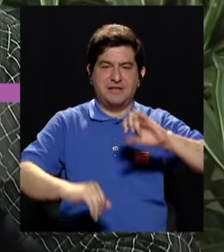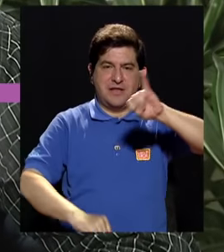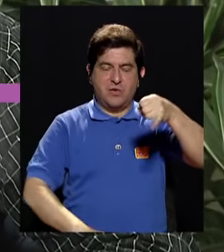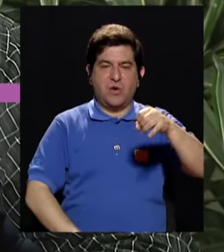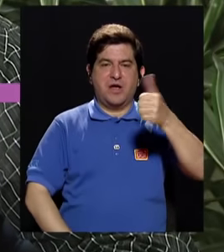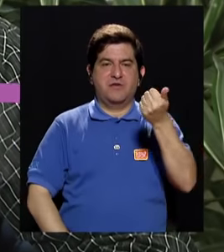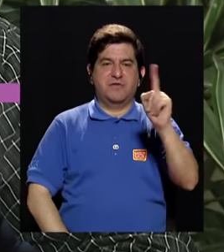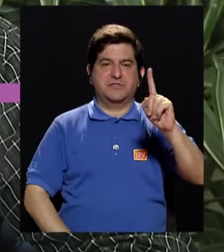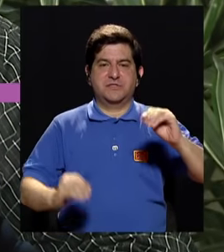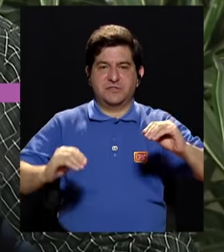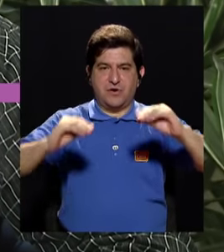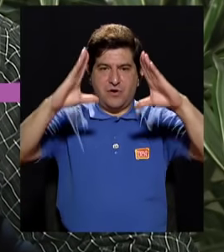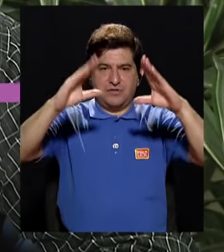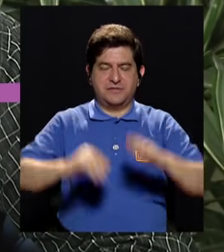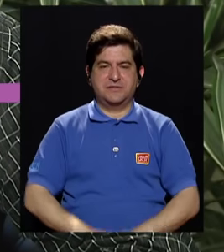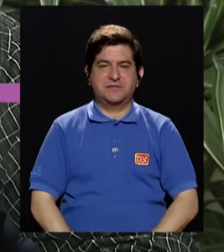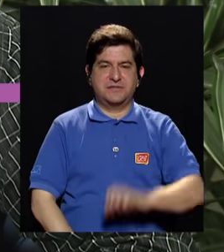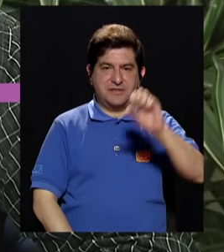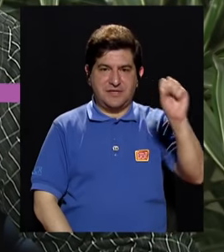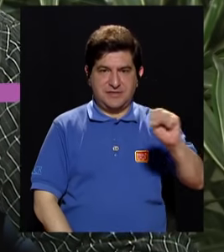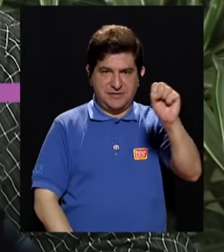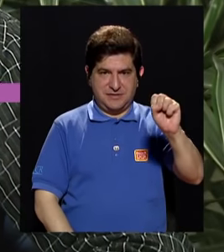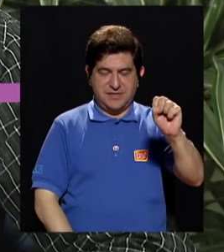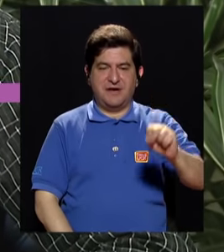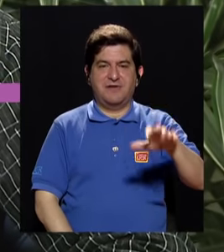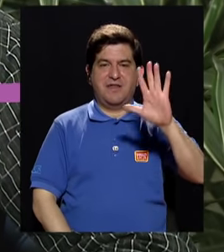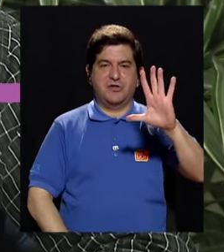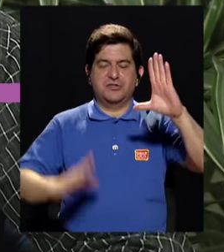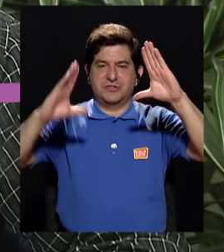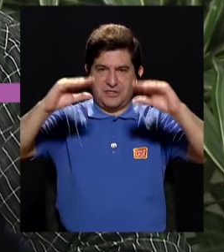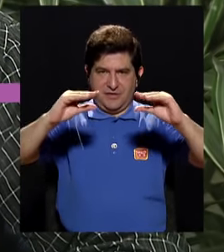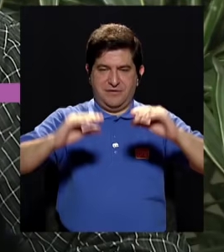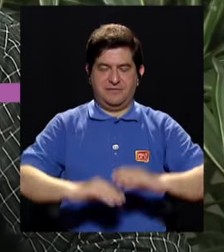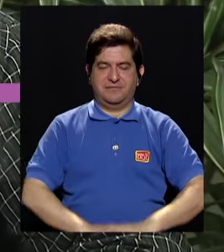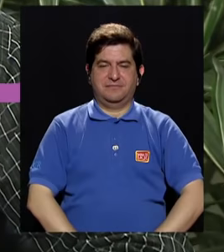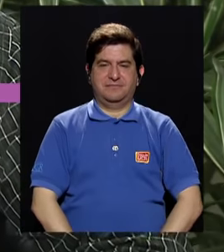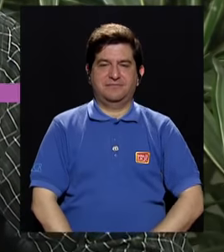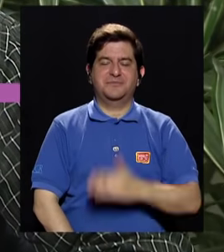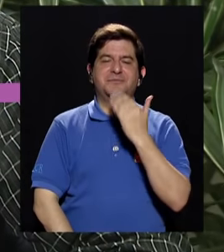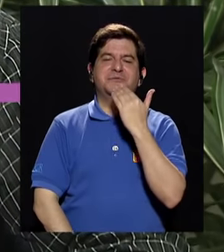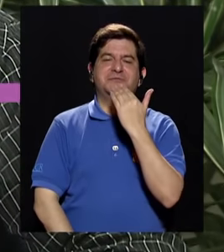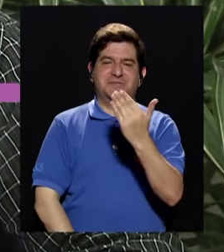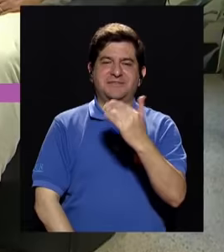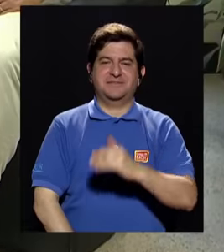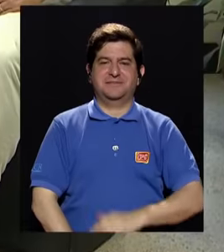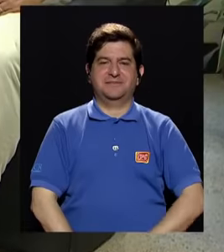noche jueves a las 11 de la mañana y los sábados a las 5 de la tarde